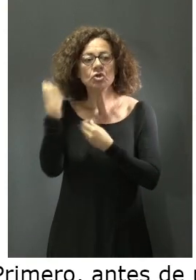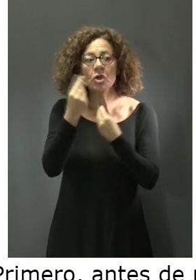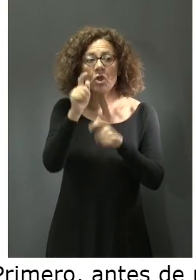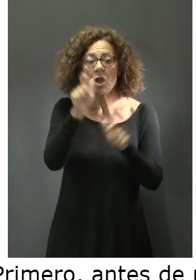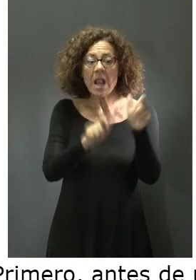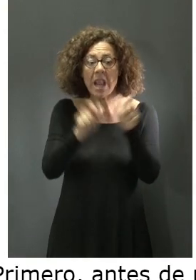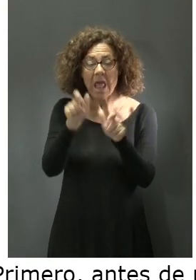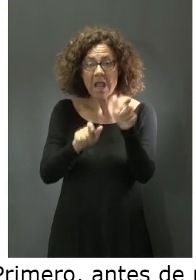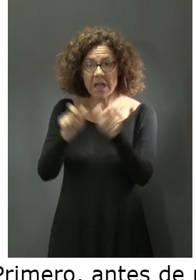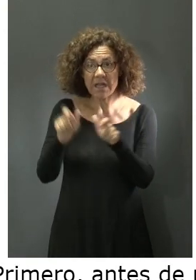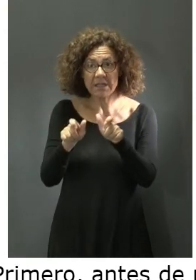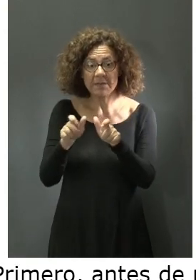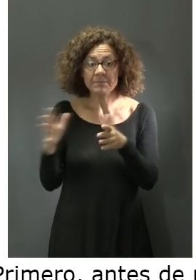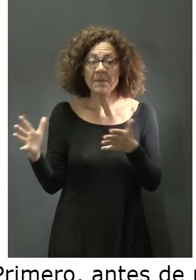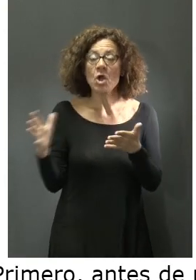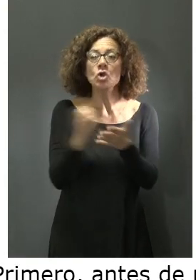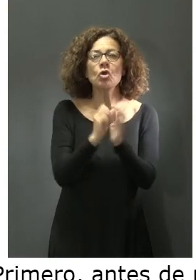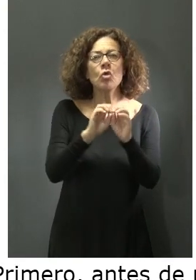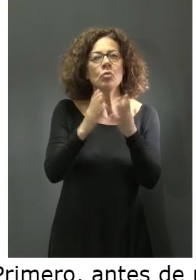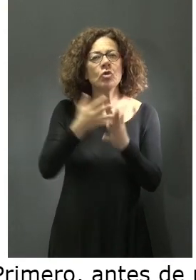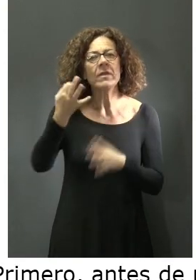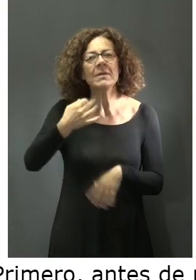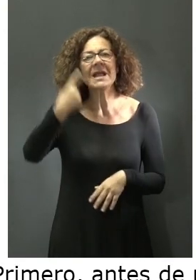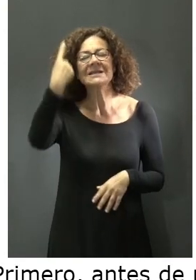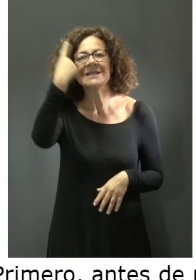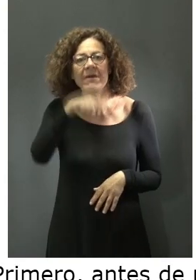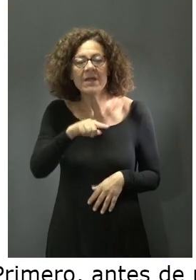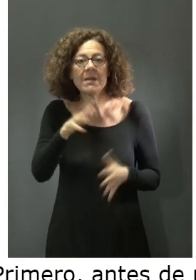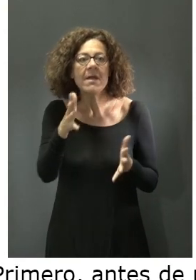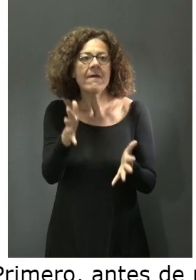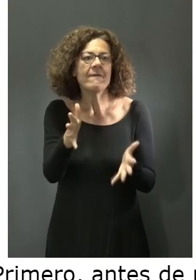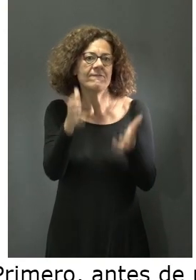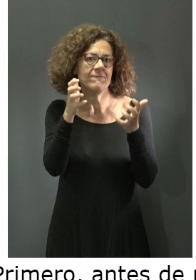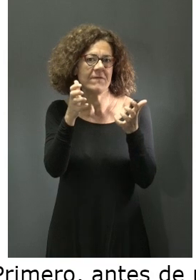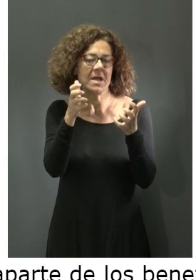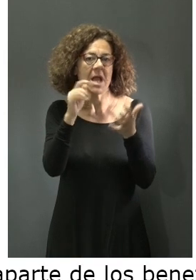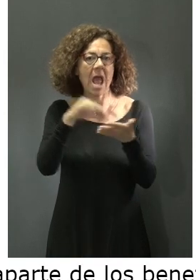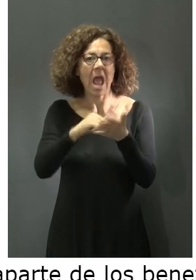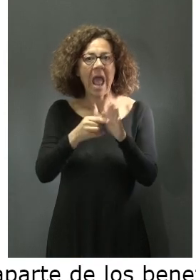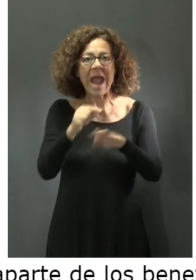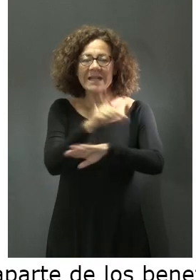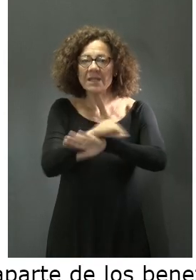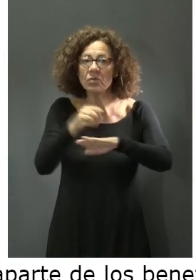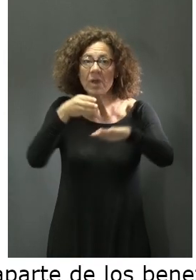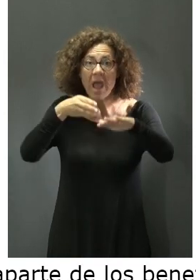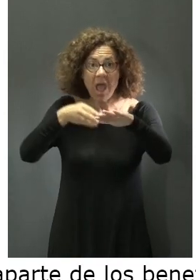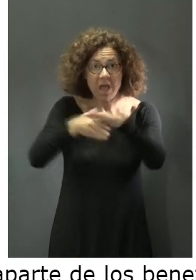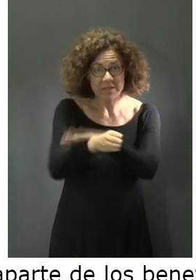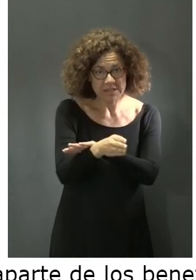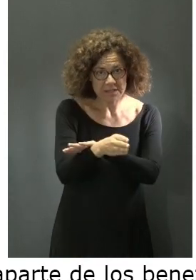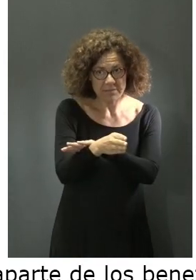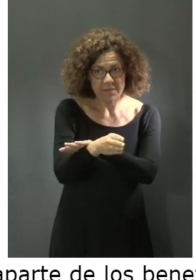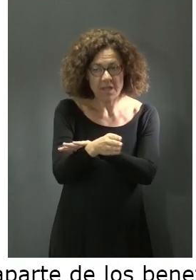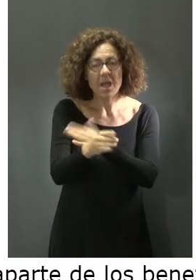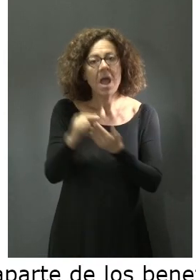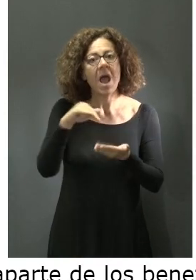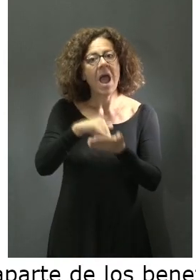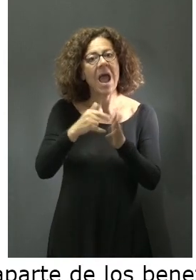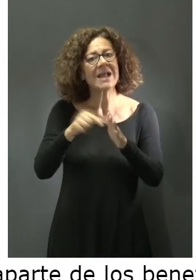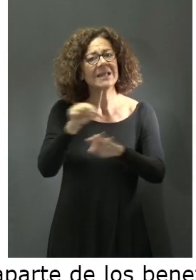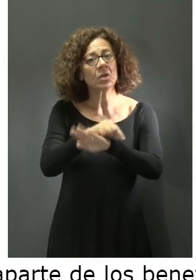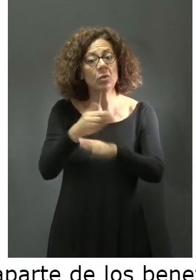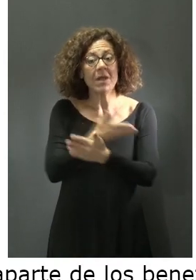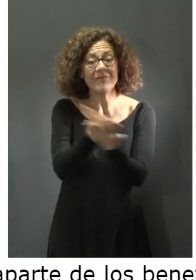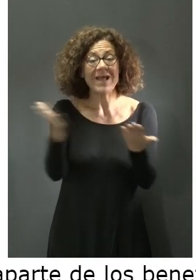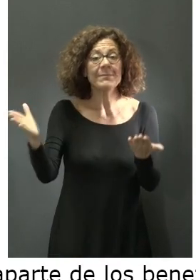gente, o sea, todo el mundo debería conocer los beneficios de la arquitectura accesible, la arquitectura para todos,